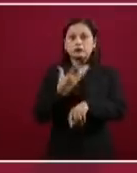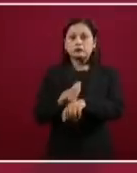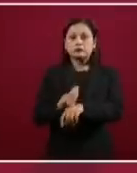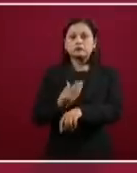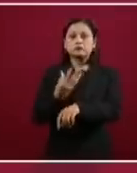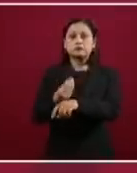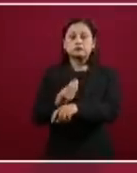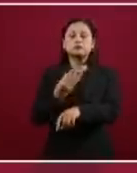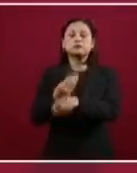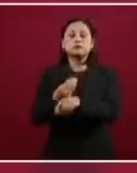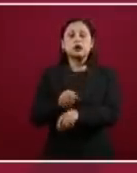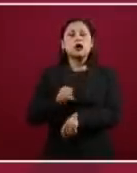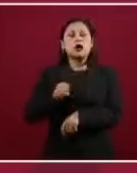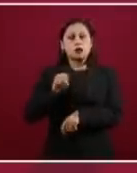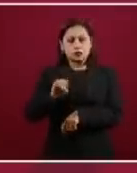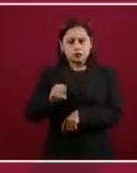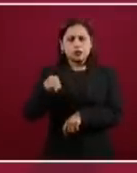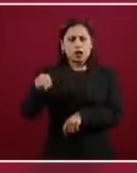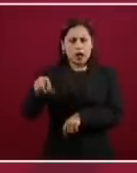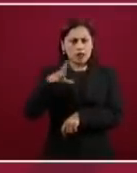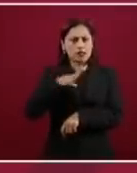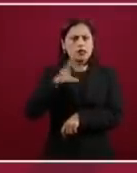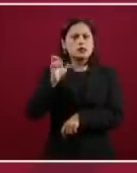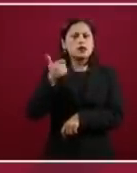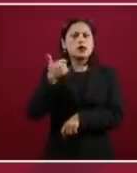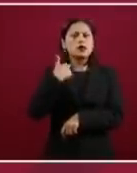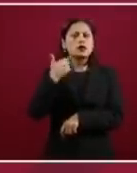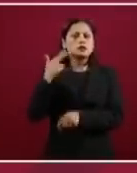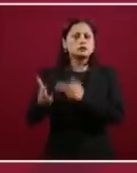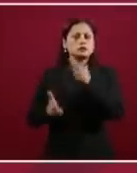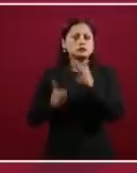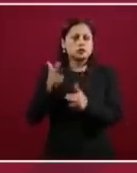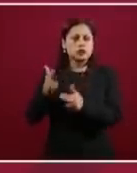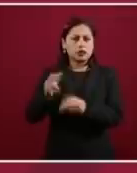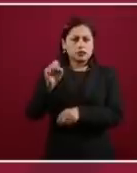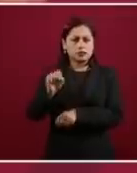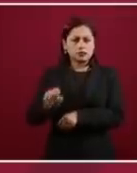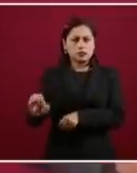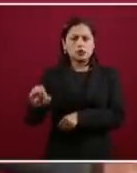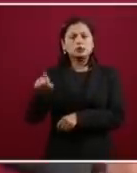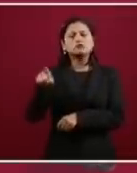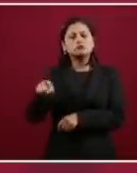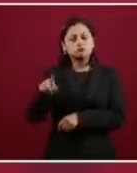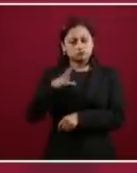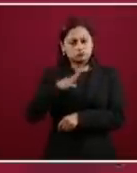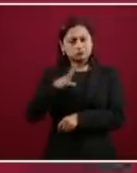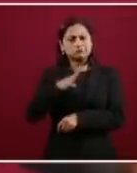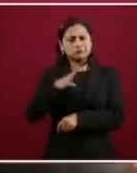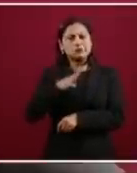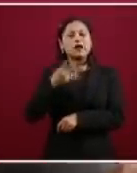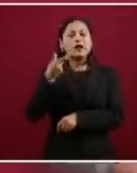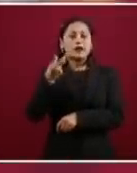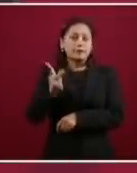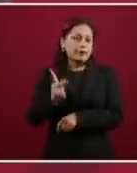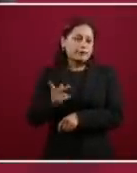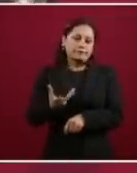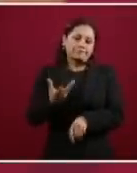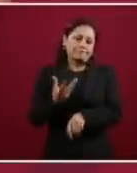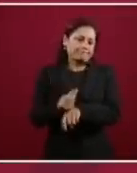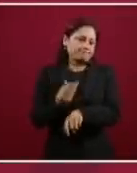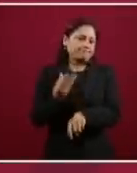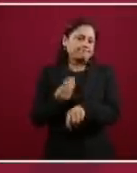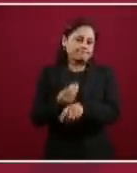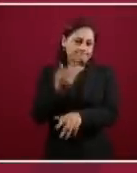derecho de vía del antiguo tren del sureste, pues hay que hacer nuevos terraplenes, son